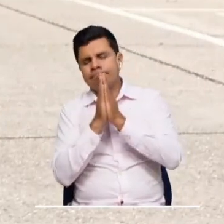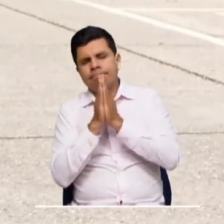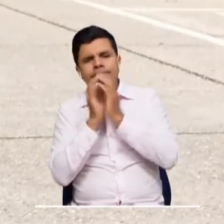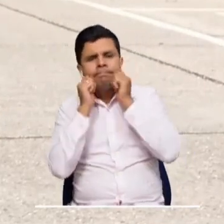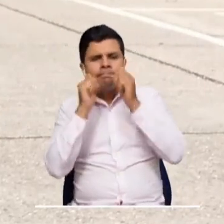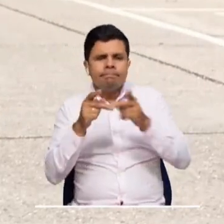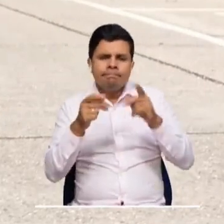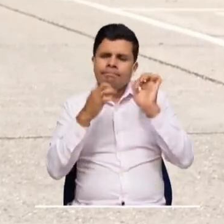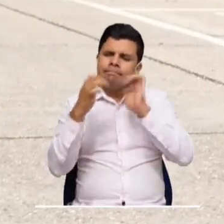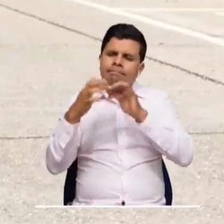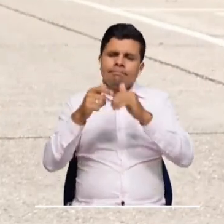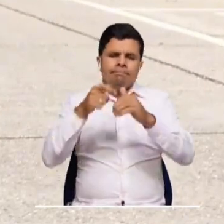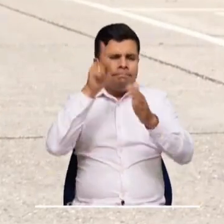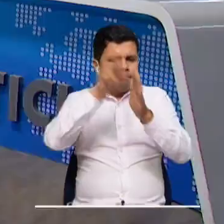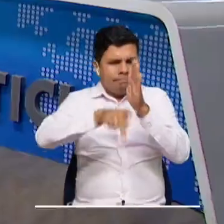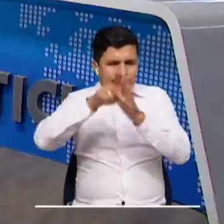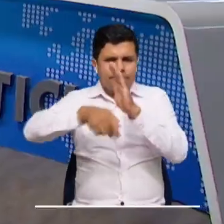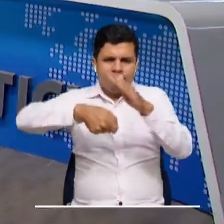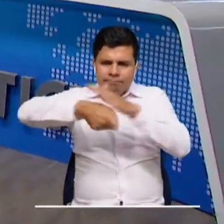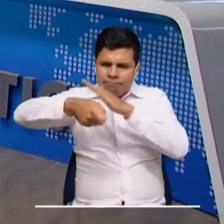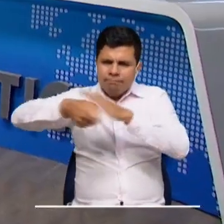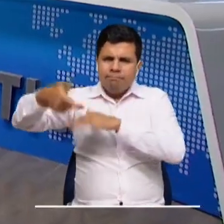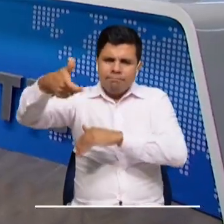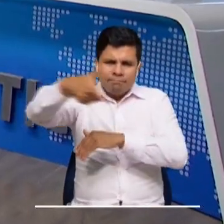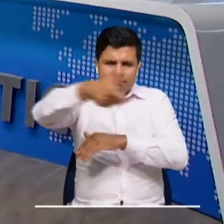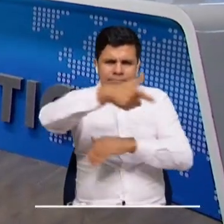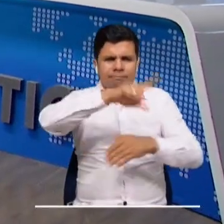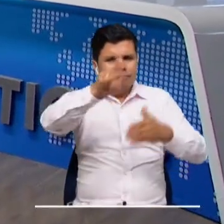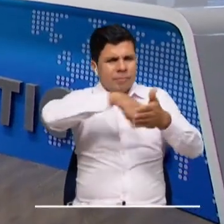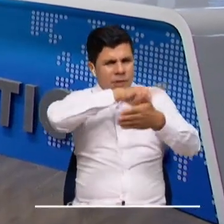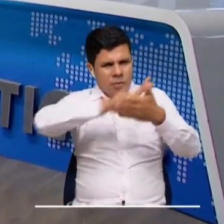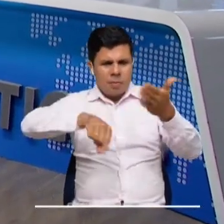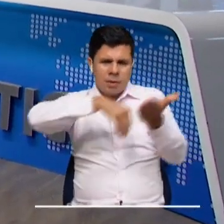violentos y cesar con la violencia, no solo en Barranca Bermeja, sino también en el Magdalena Medio.